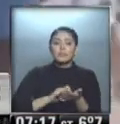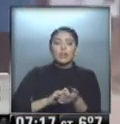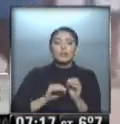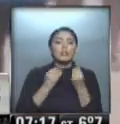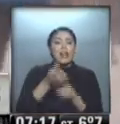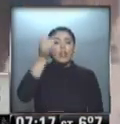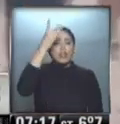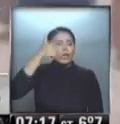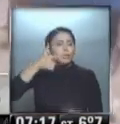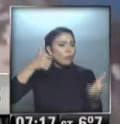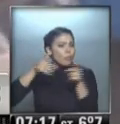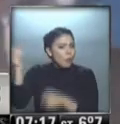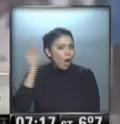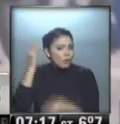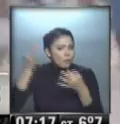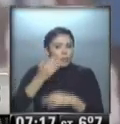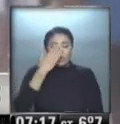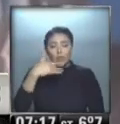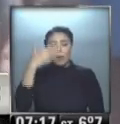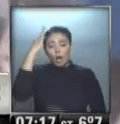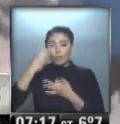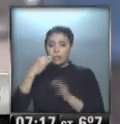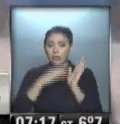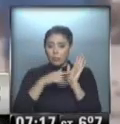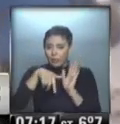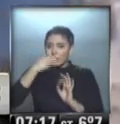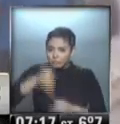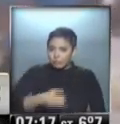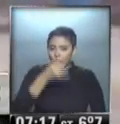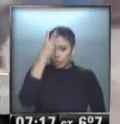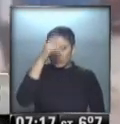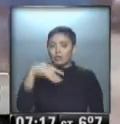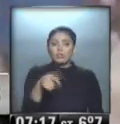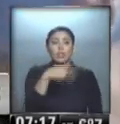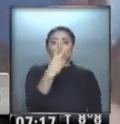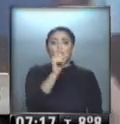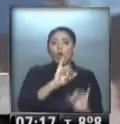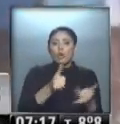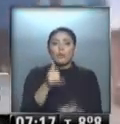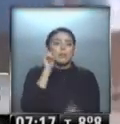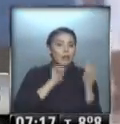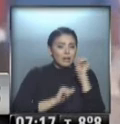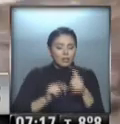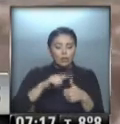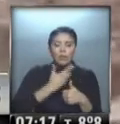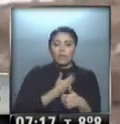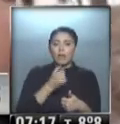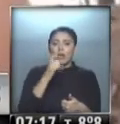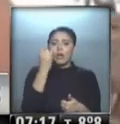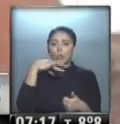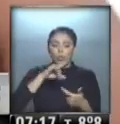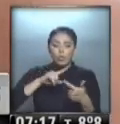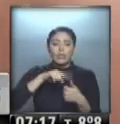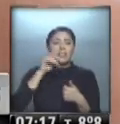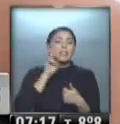12 detonaciones, luego certificadas por la justicia, resultaron heridos 2 jóvenes militantes: Facundo Villalobos, de